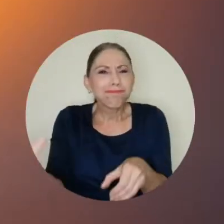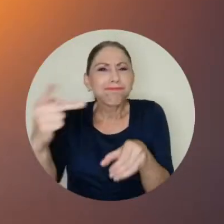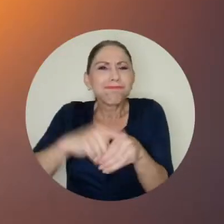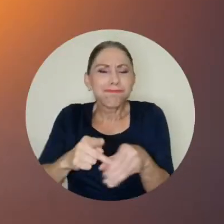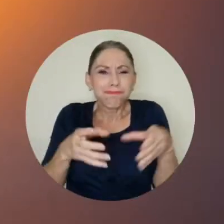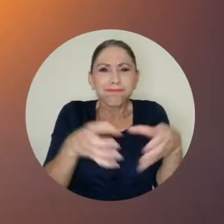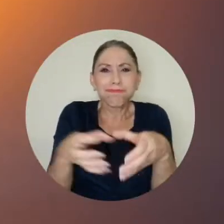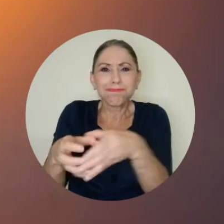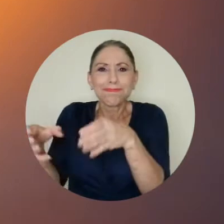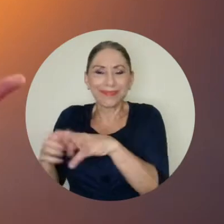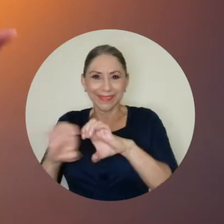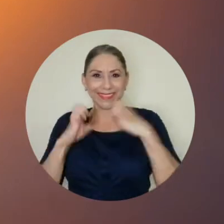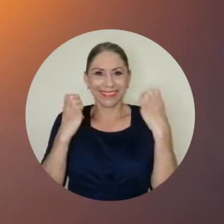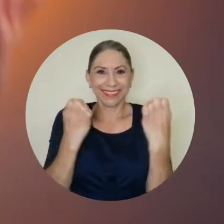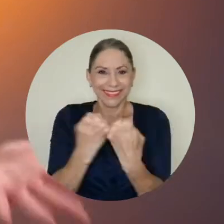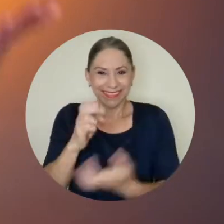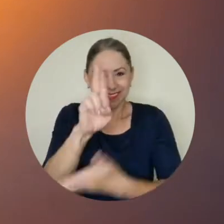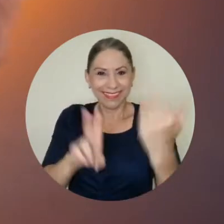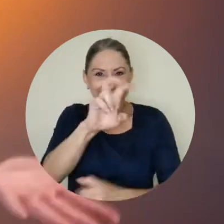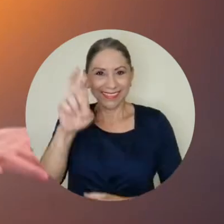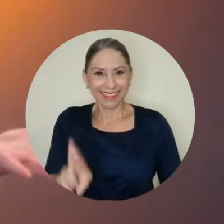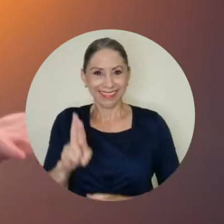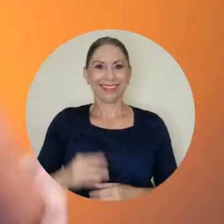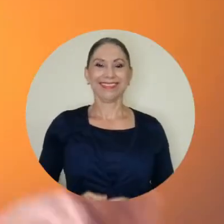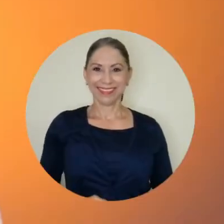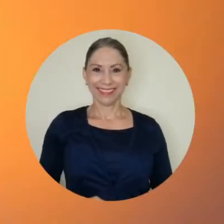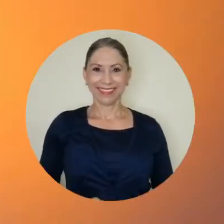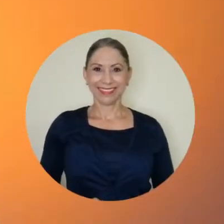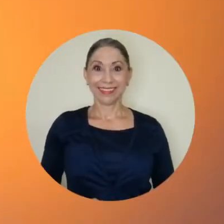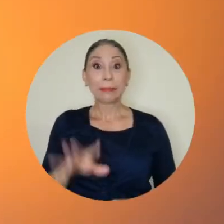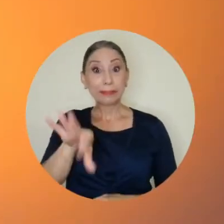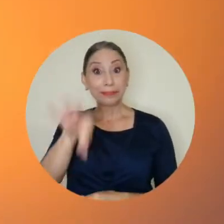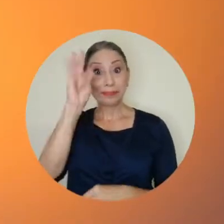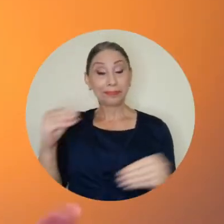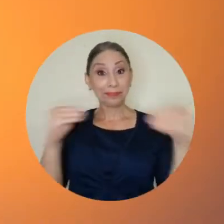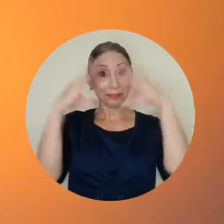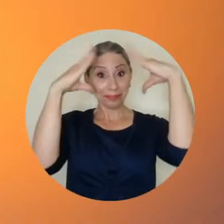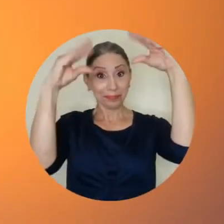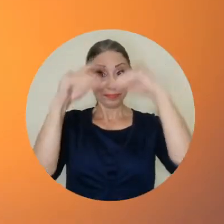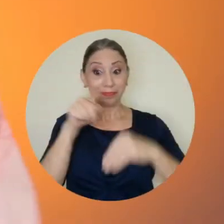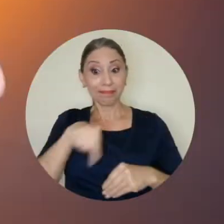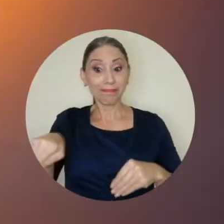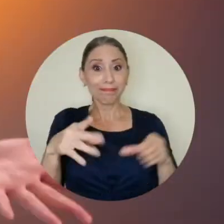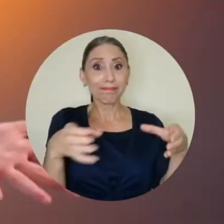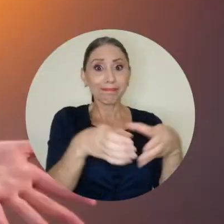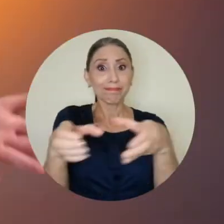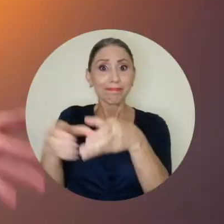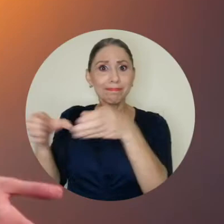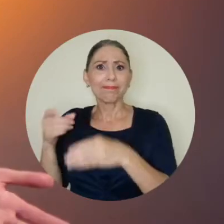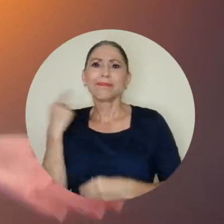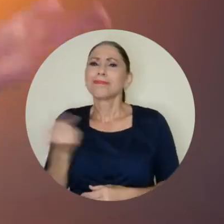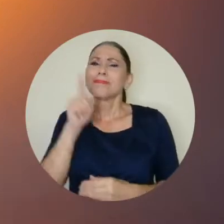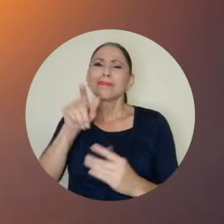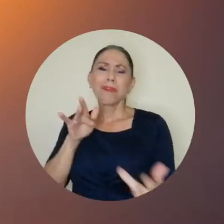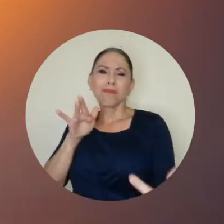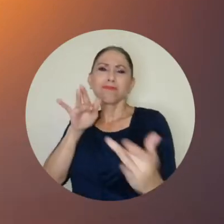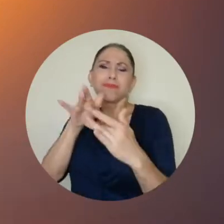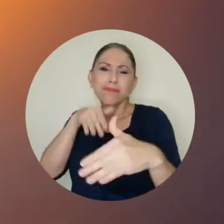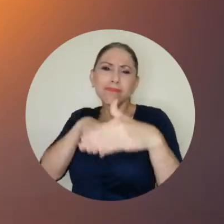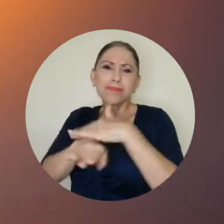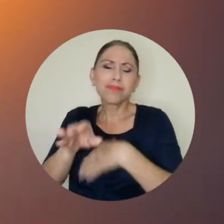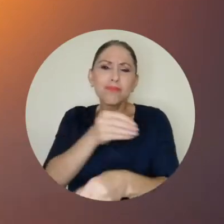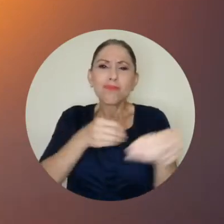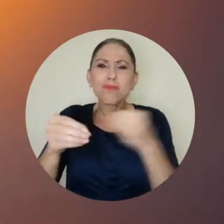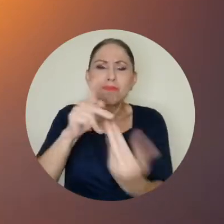grupos y equipos con los que cuenta la universidad de costa rica para encontrar más información sobre estos grupos solamente tienen que ingresar a la unidad